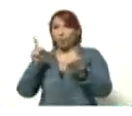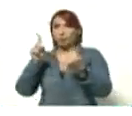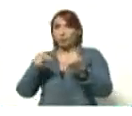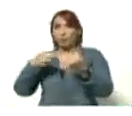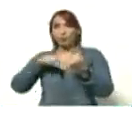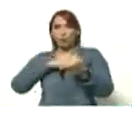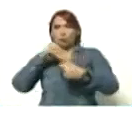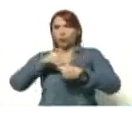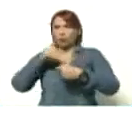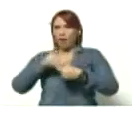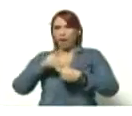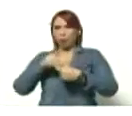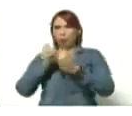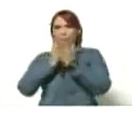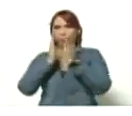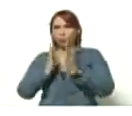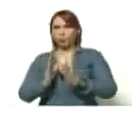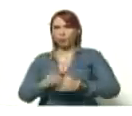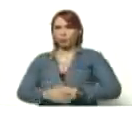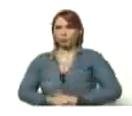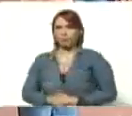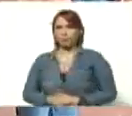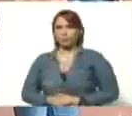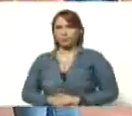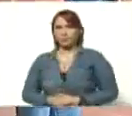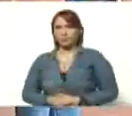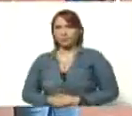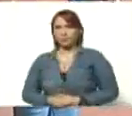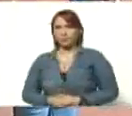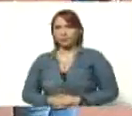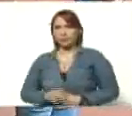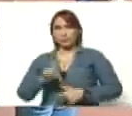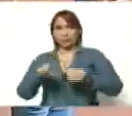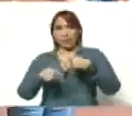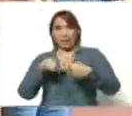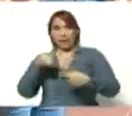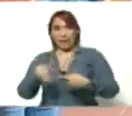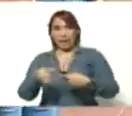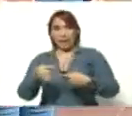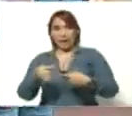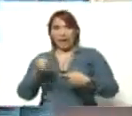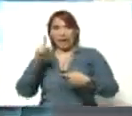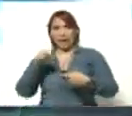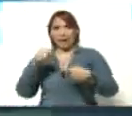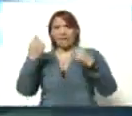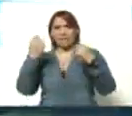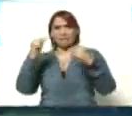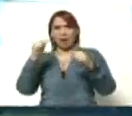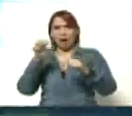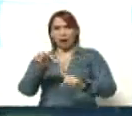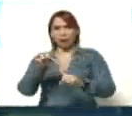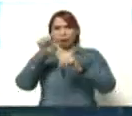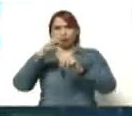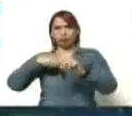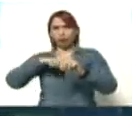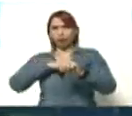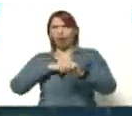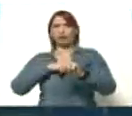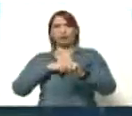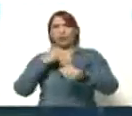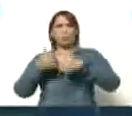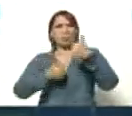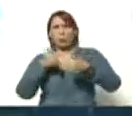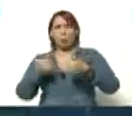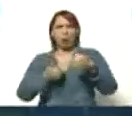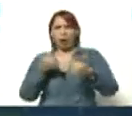datos académicos. Y posteriormente a esto vamos a la fase de selección de nuestras carreras. Acá vamos